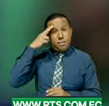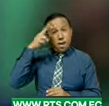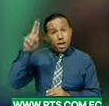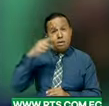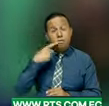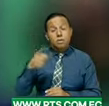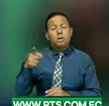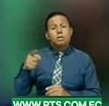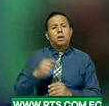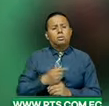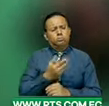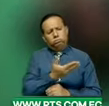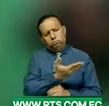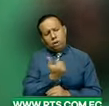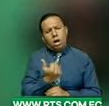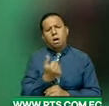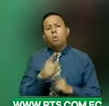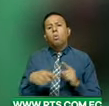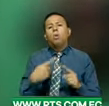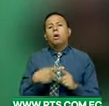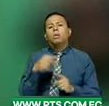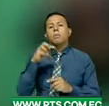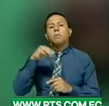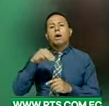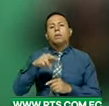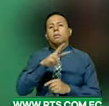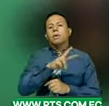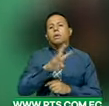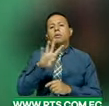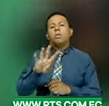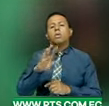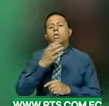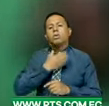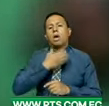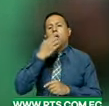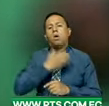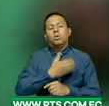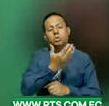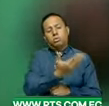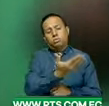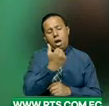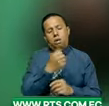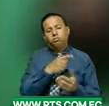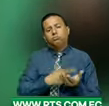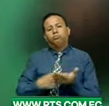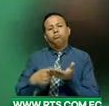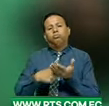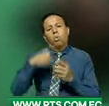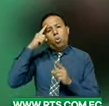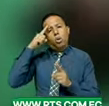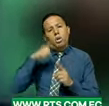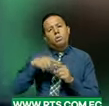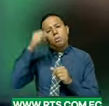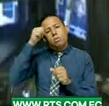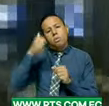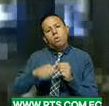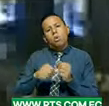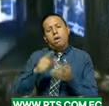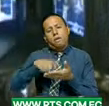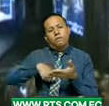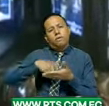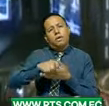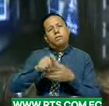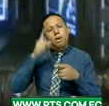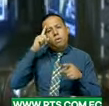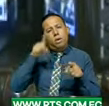Obrador, anunció que recibirá el martes 24 de agosto a Guillermo Lasso para la conmemoración de la firma de los Tratados de Córdoba. Durante